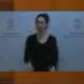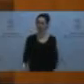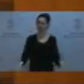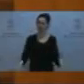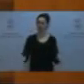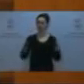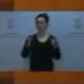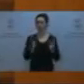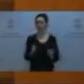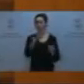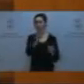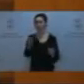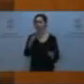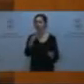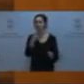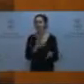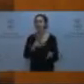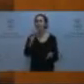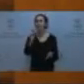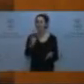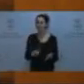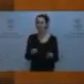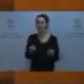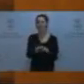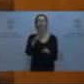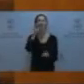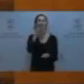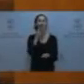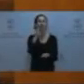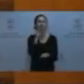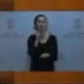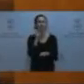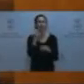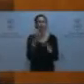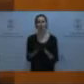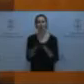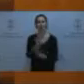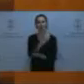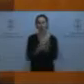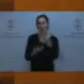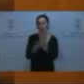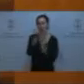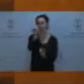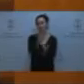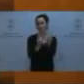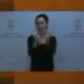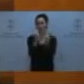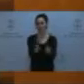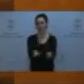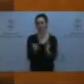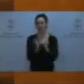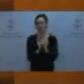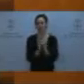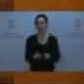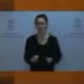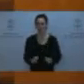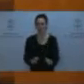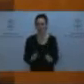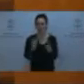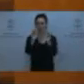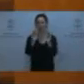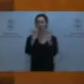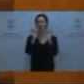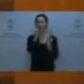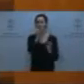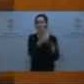existen fórmulas para conjugar la tradición, para generar economía, no solo en las zonas ribereñas, sino también fuera de las zonas